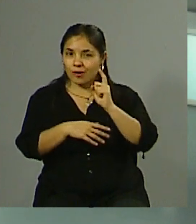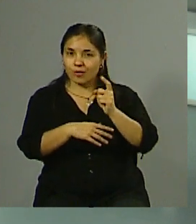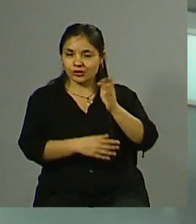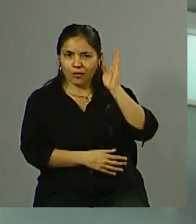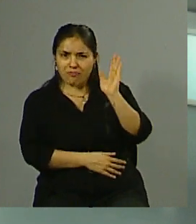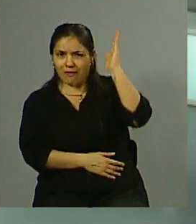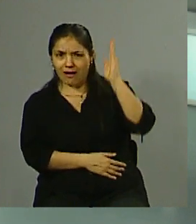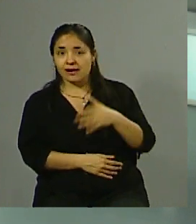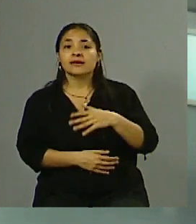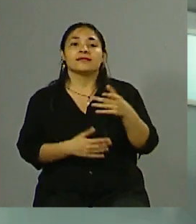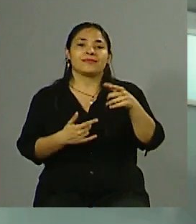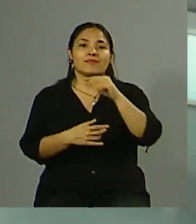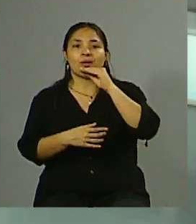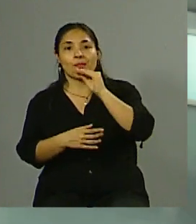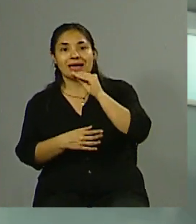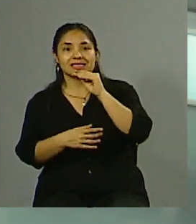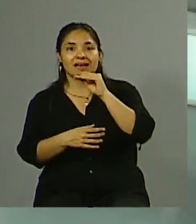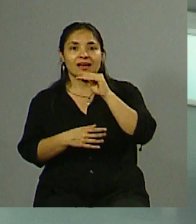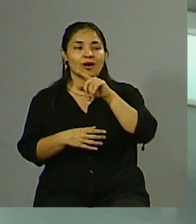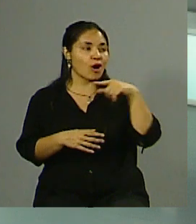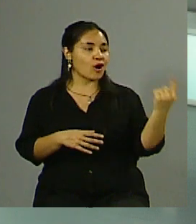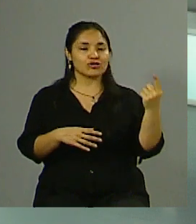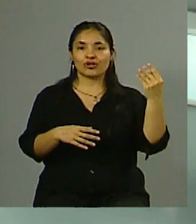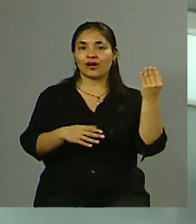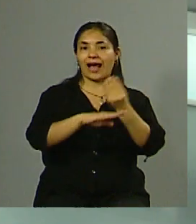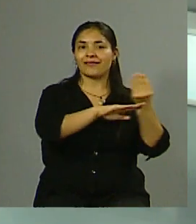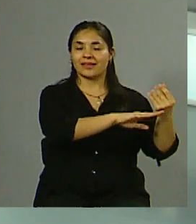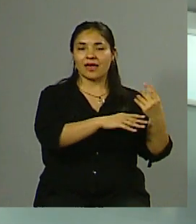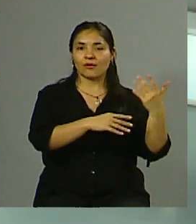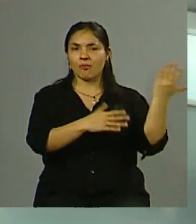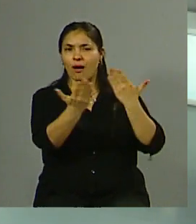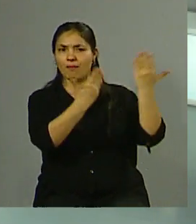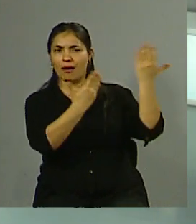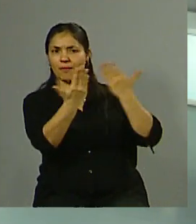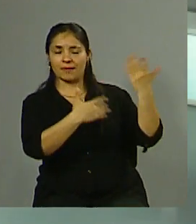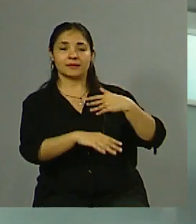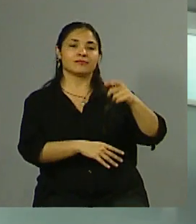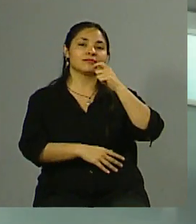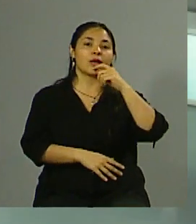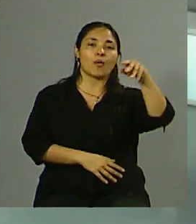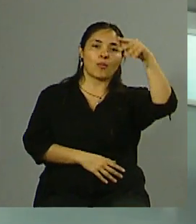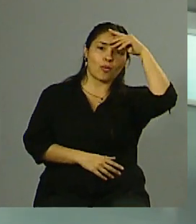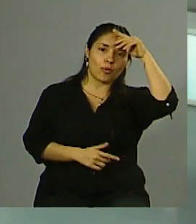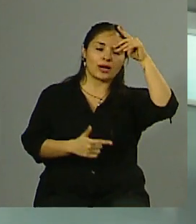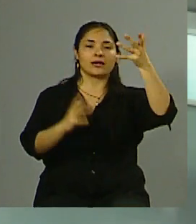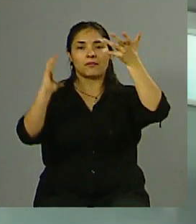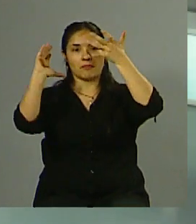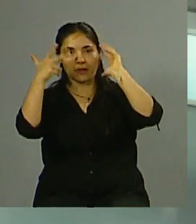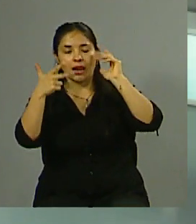Sergio Massa de parte de todos los candidatos, ¿sí? Estamos hablando que Patricia Bullrich, Javier